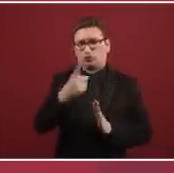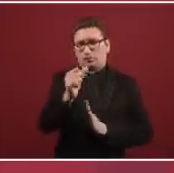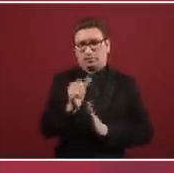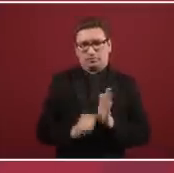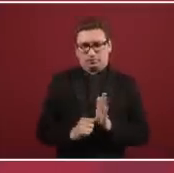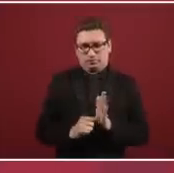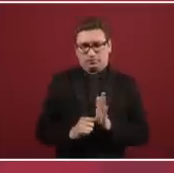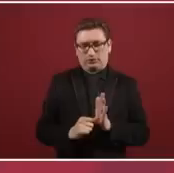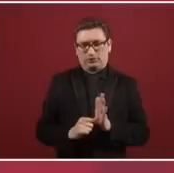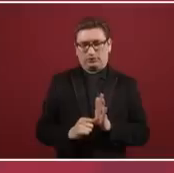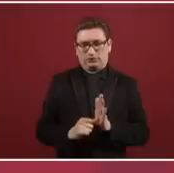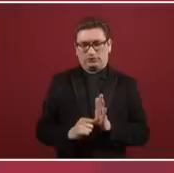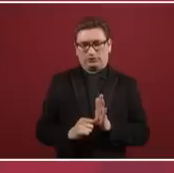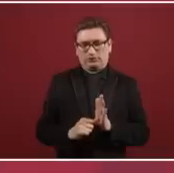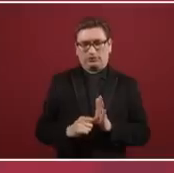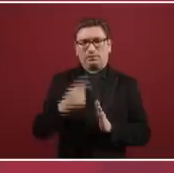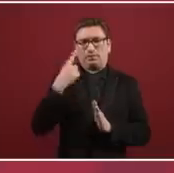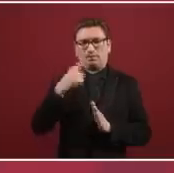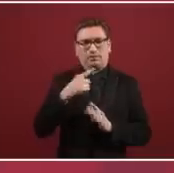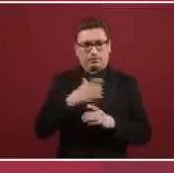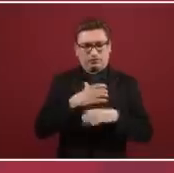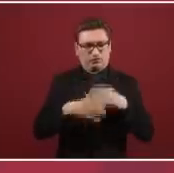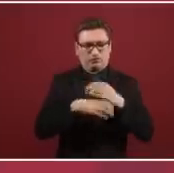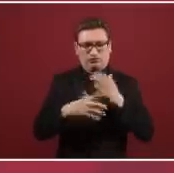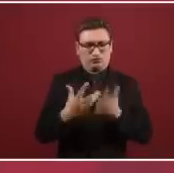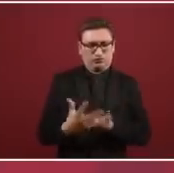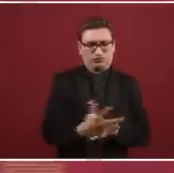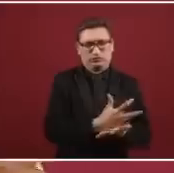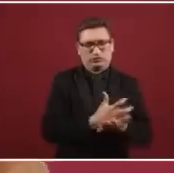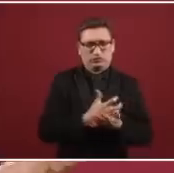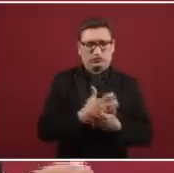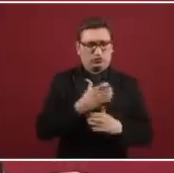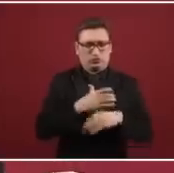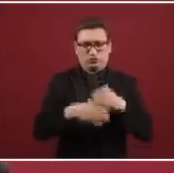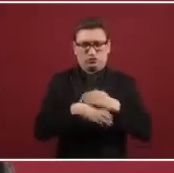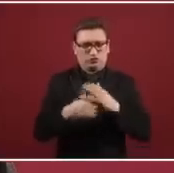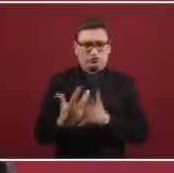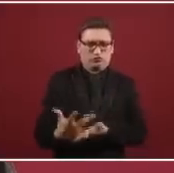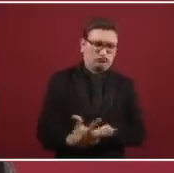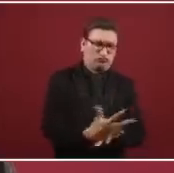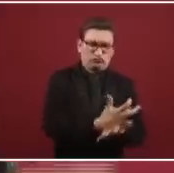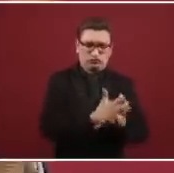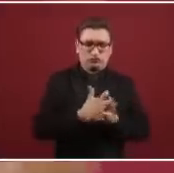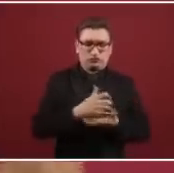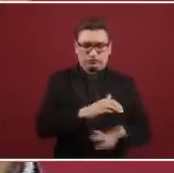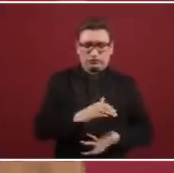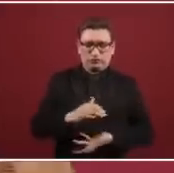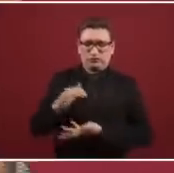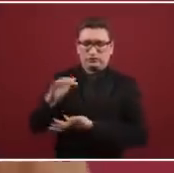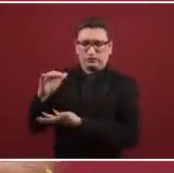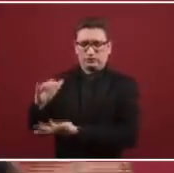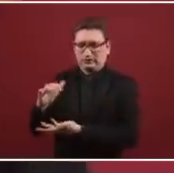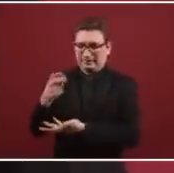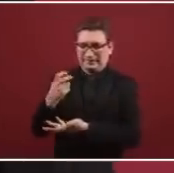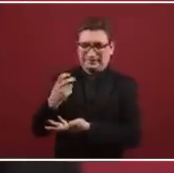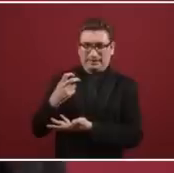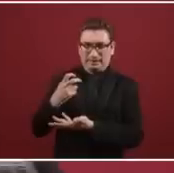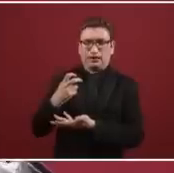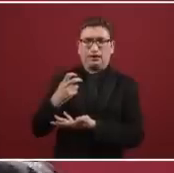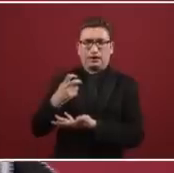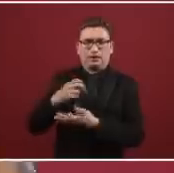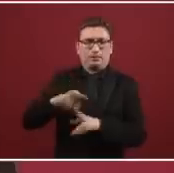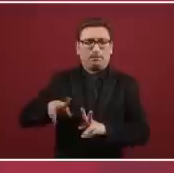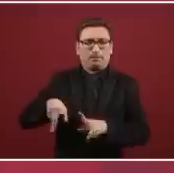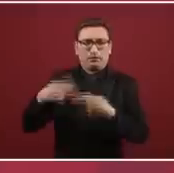para que ese dinero o esos bienes se puedan convertir en dinero y se entreguen